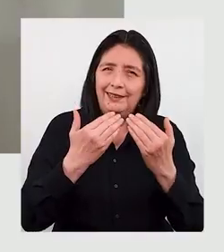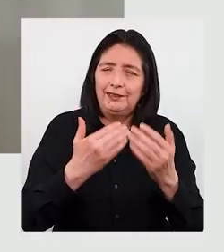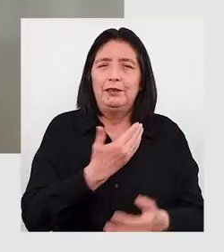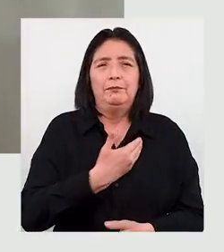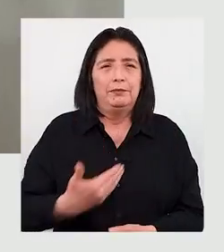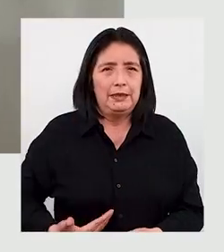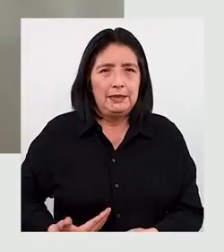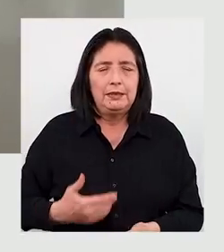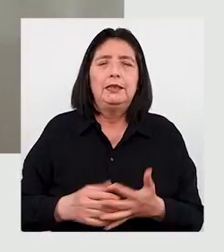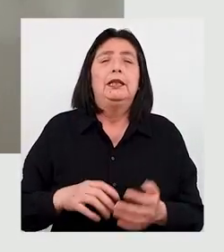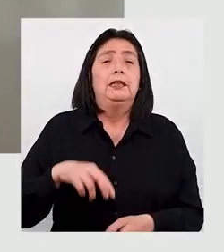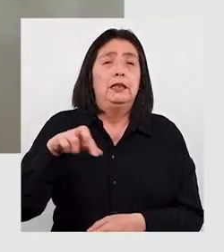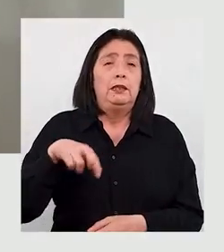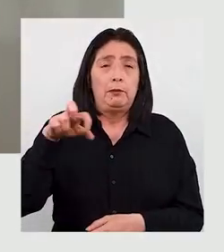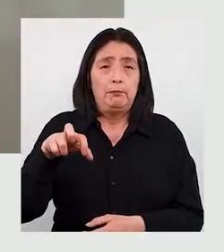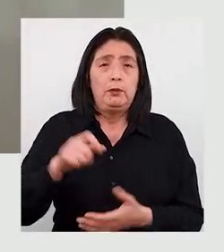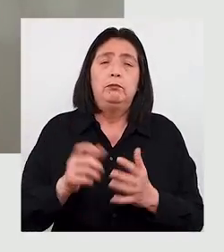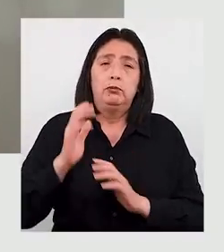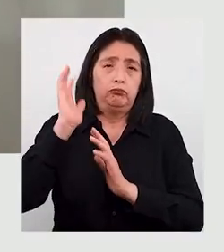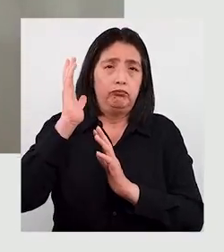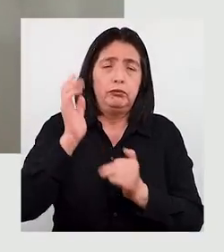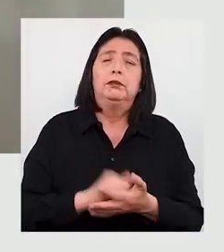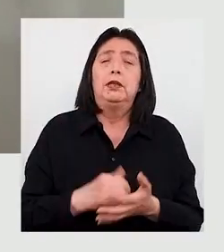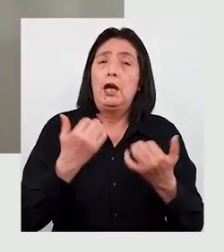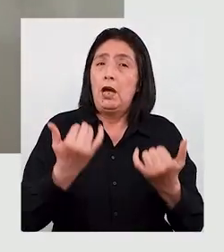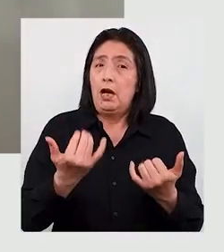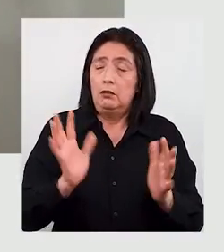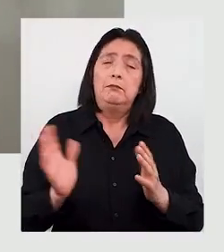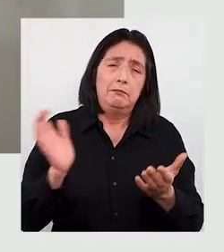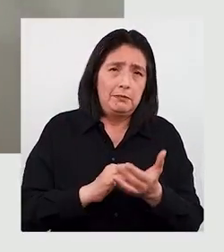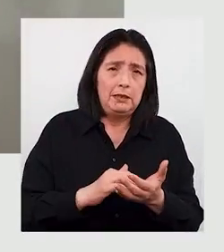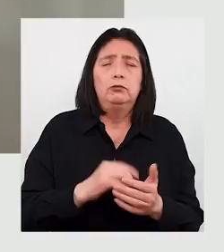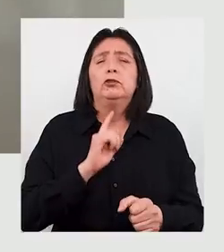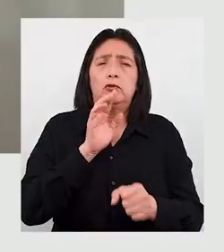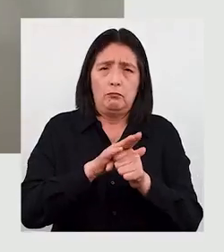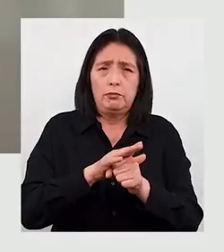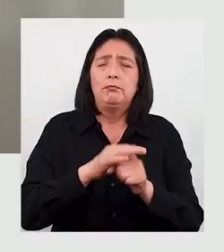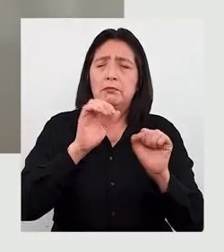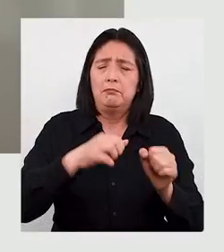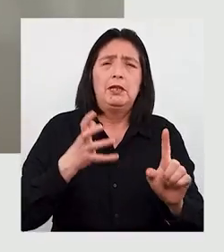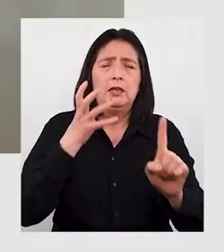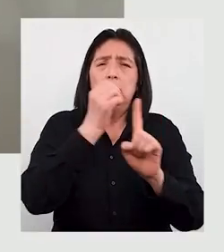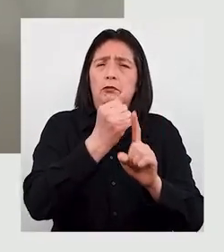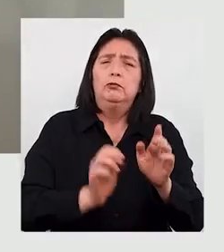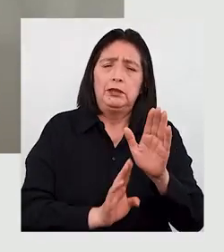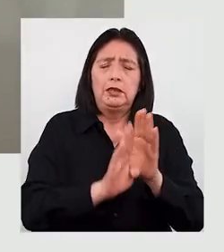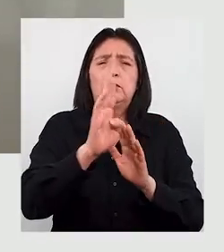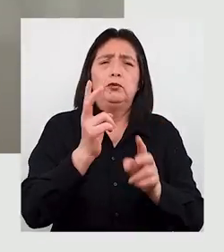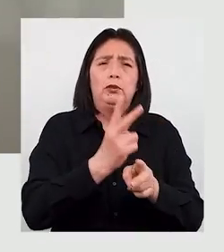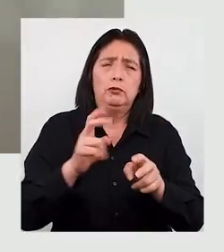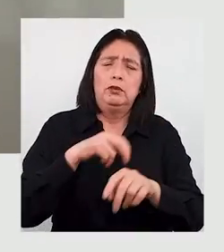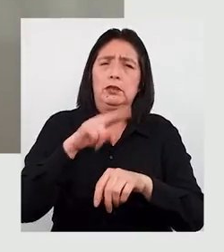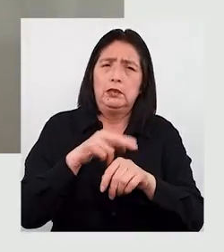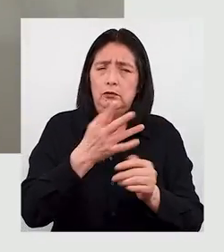Agradecemos a la Presidenta Ejecutiva de PromPerú por su presentación, con lo cual reforzamos nuestro compromiso para el logro de un desarrollo